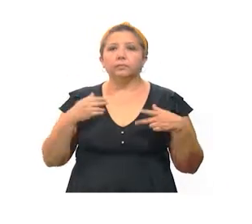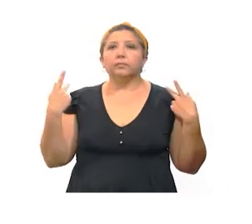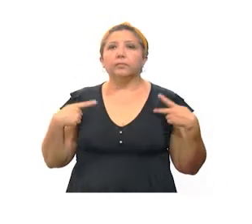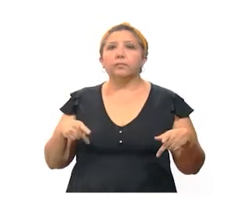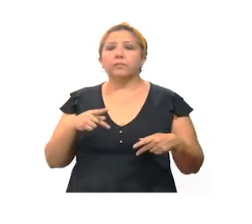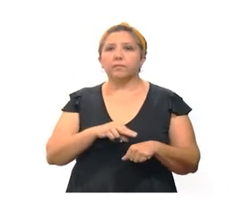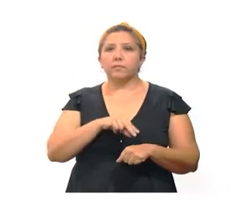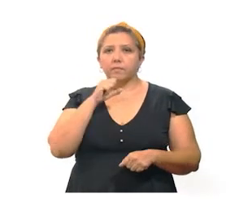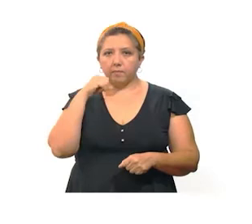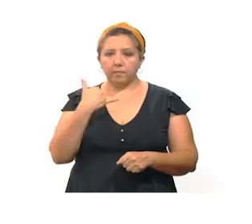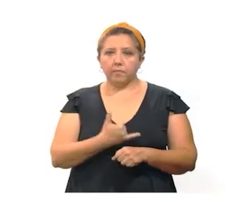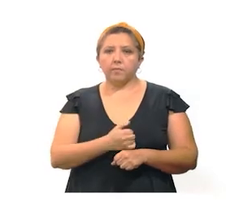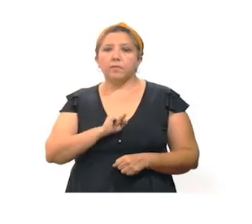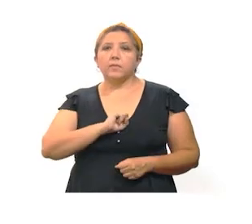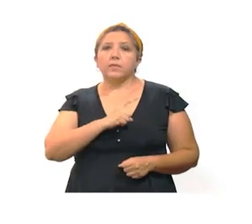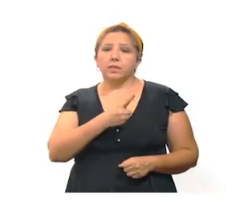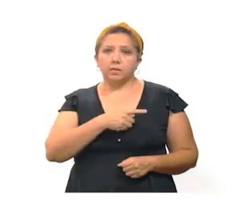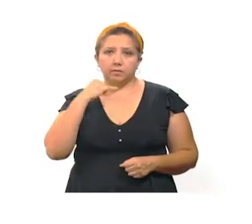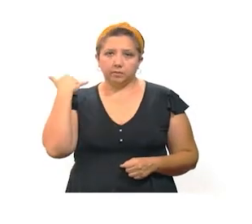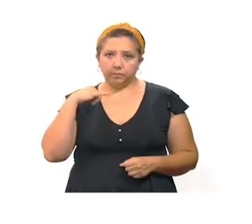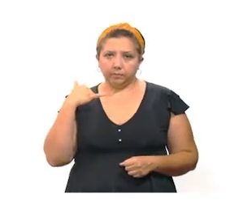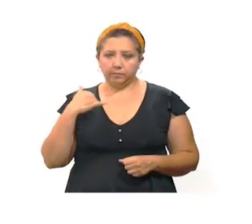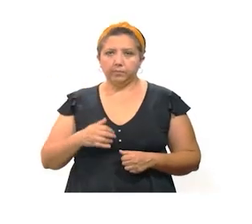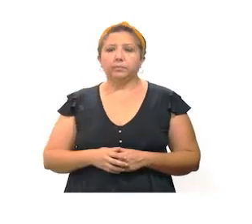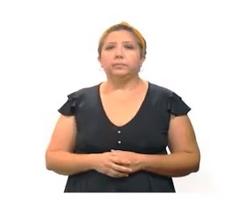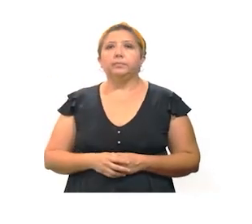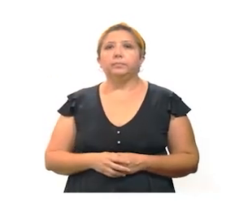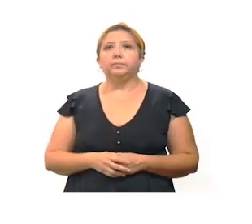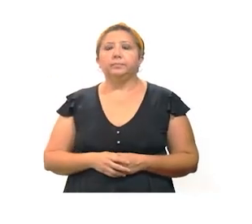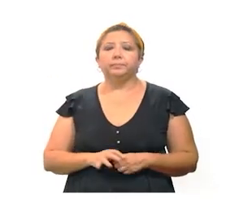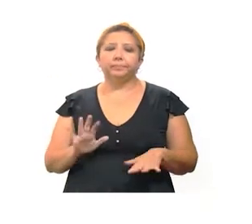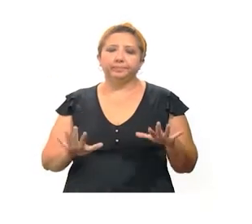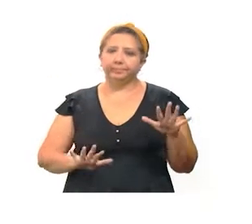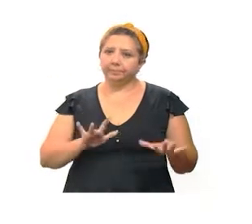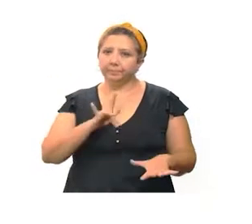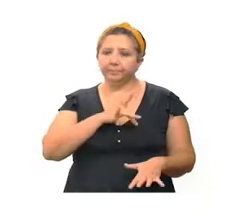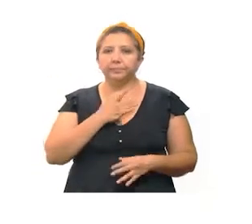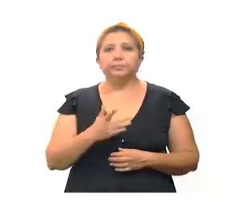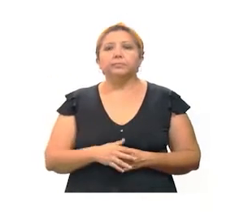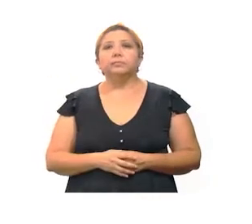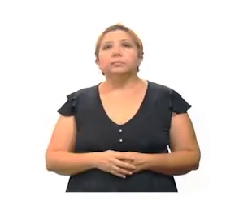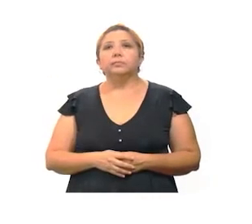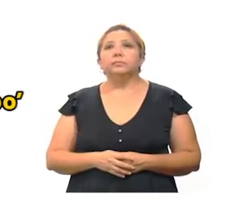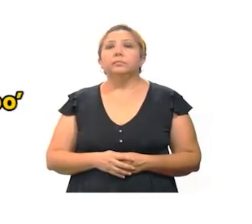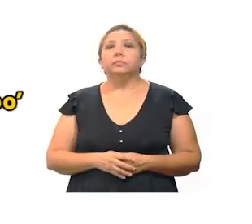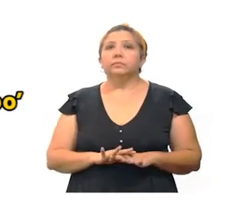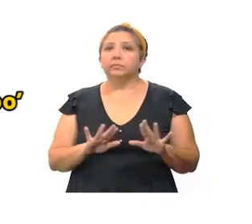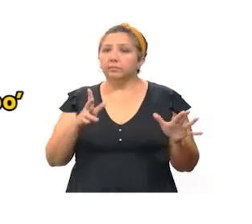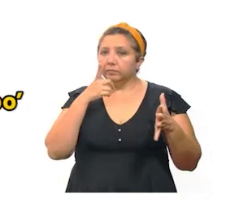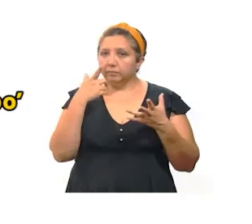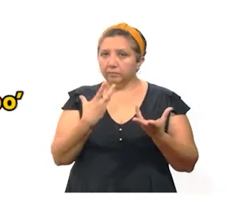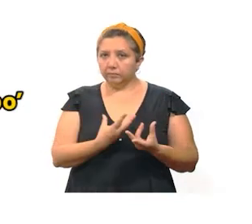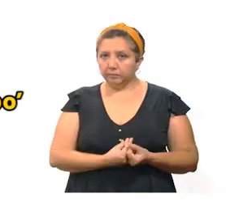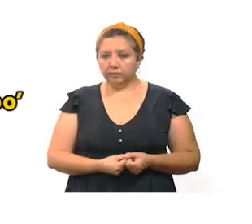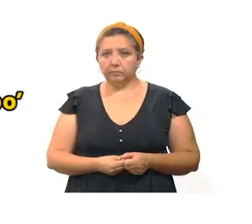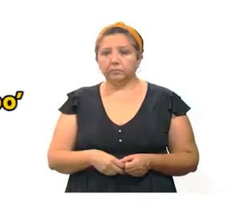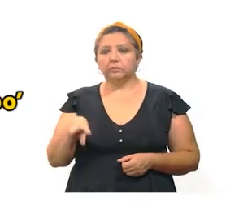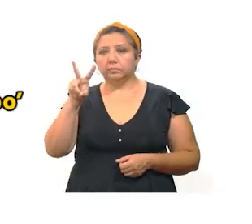monitoreados constantemente por personal médico de los servicios de salud de Yucatán. Presentan síntomas leves. Como ya